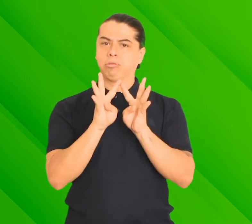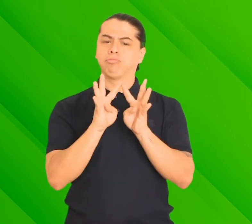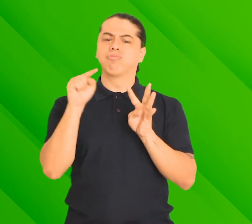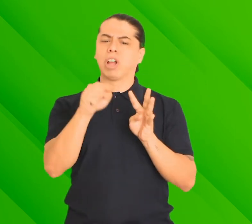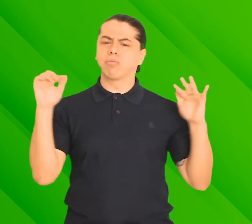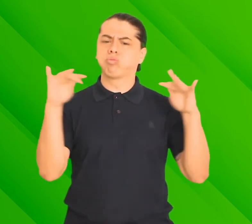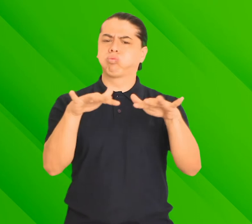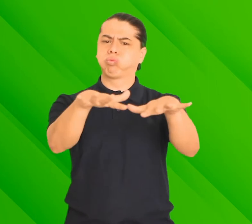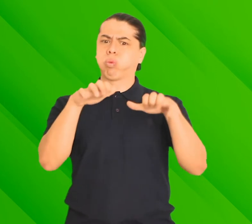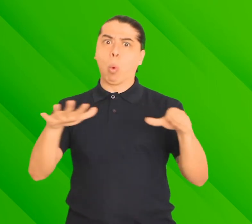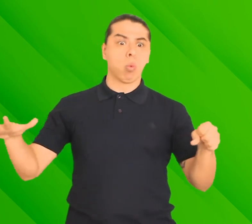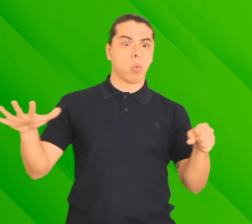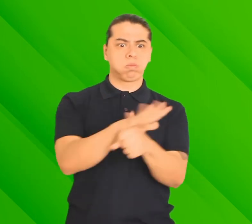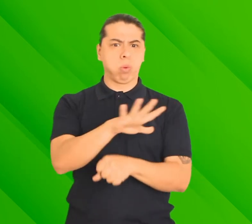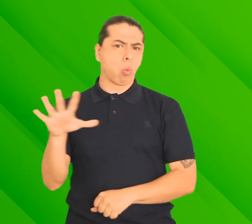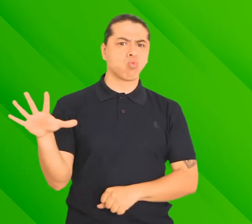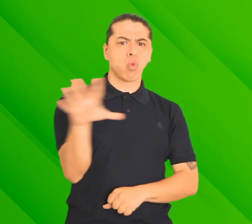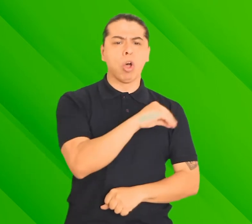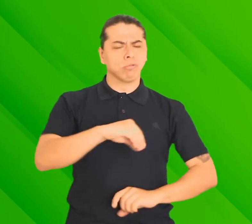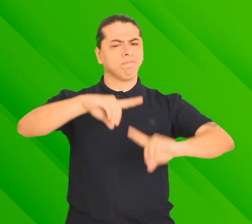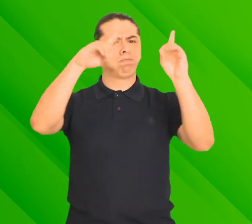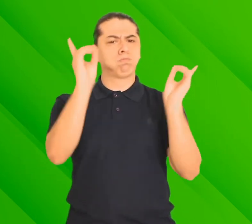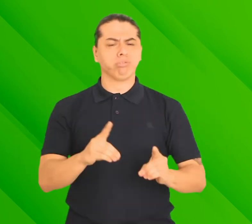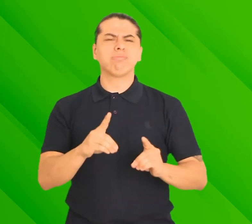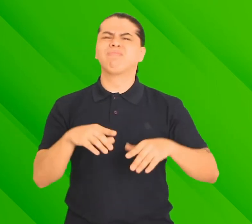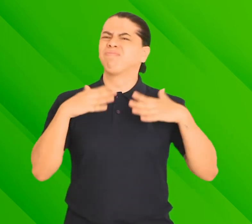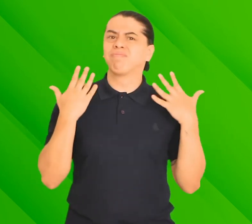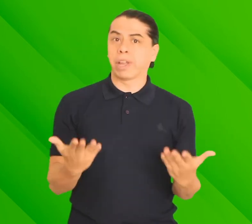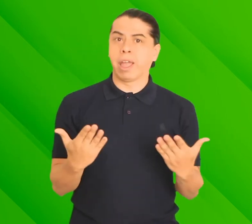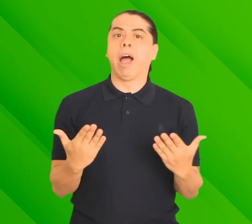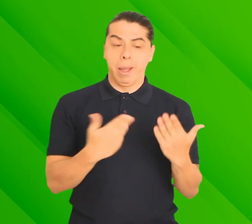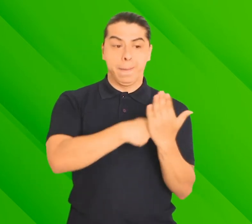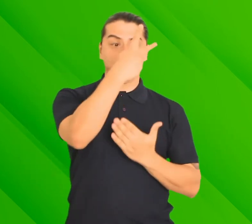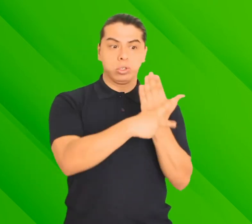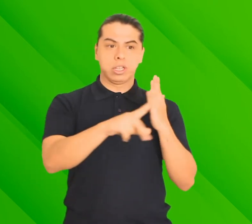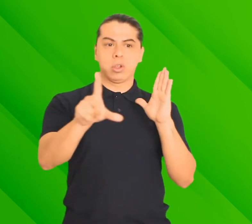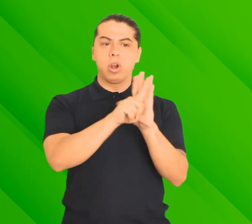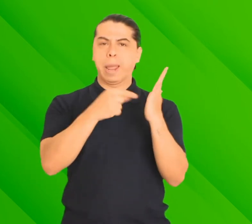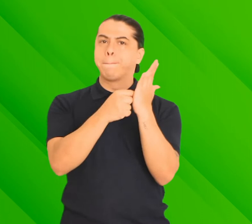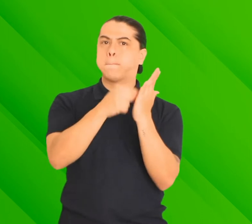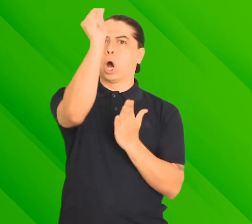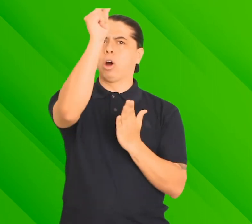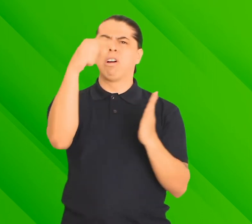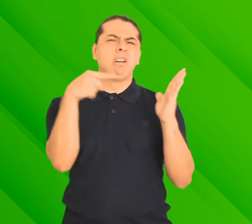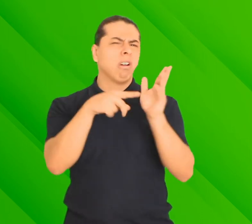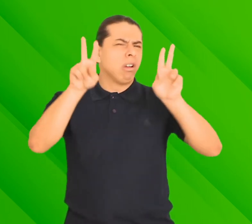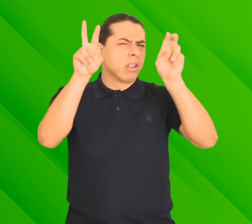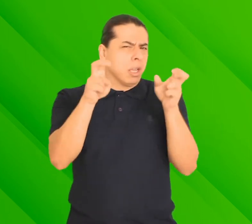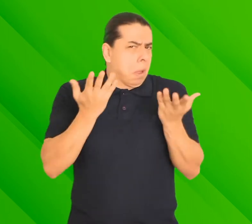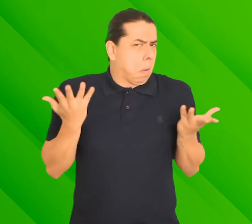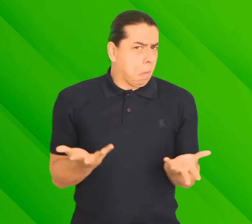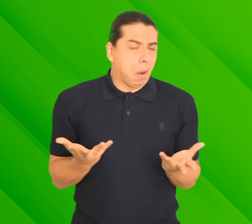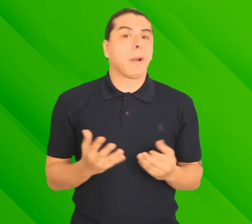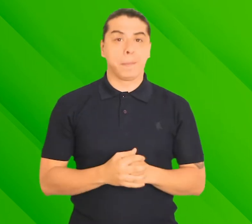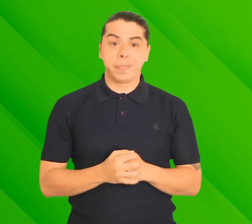en el Congreso, la plenaria de la Cámara, en unanimidad, aprobó el proyecto de ley que